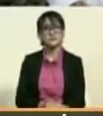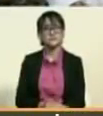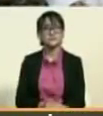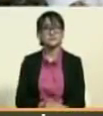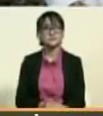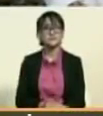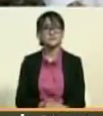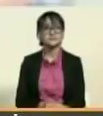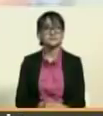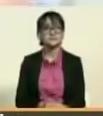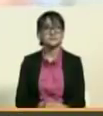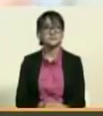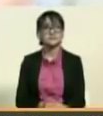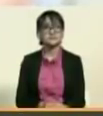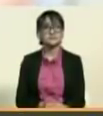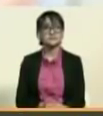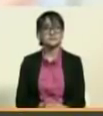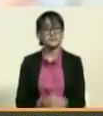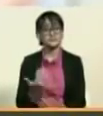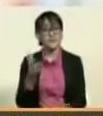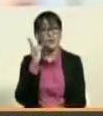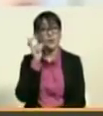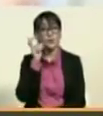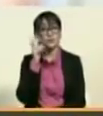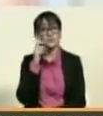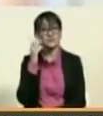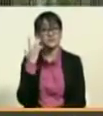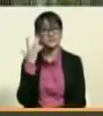Por eso es que se escucha.